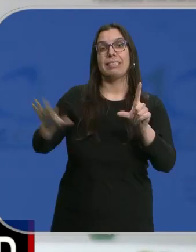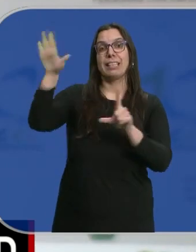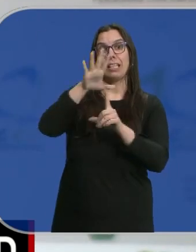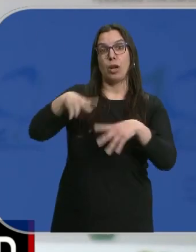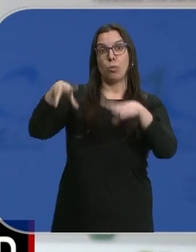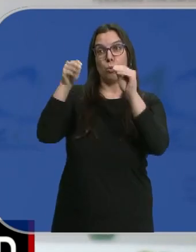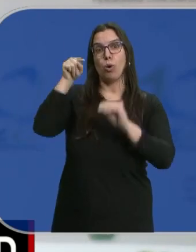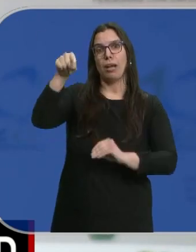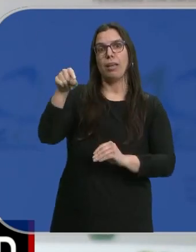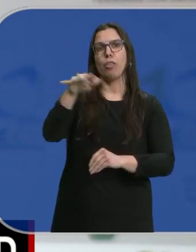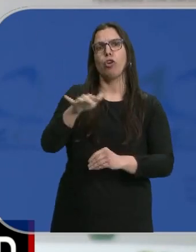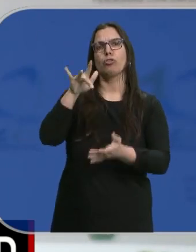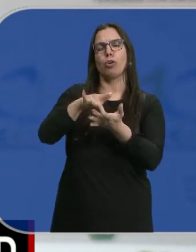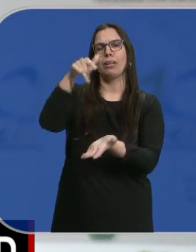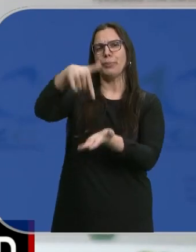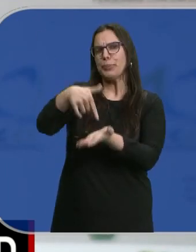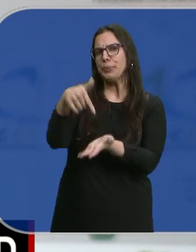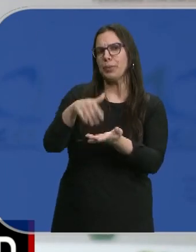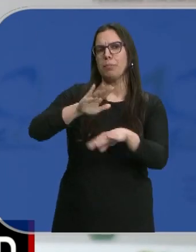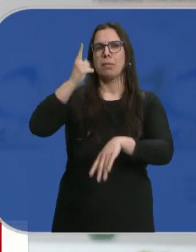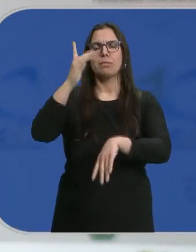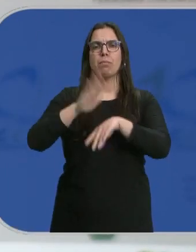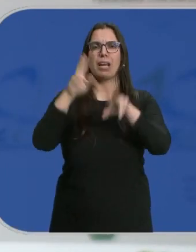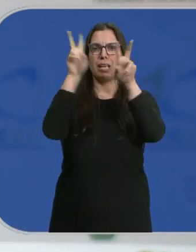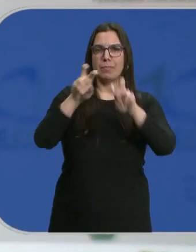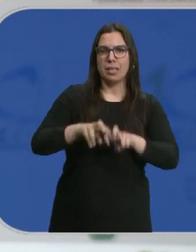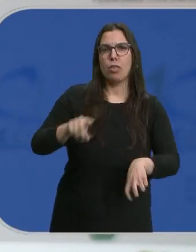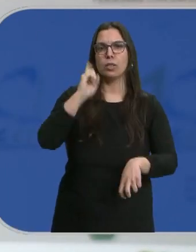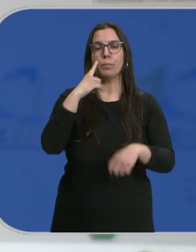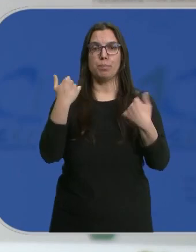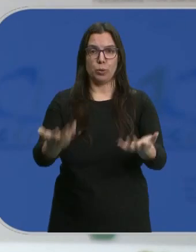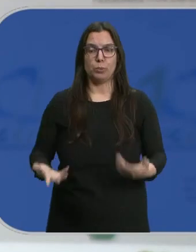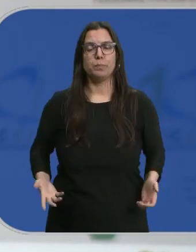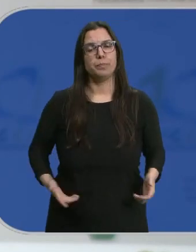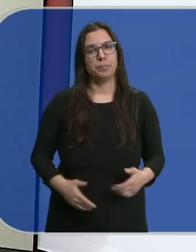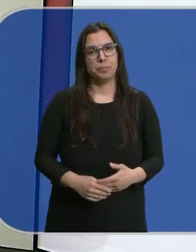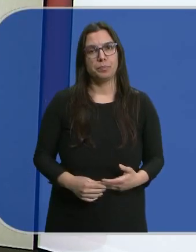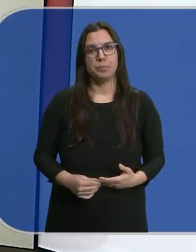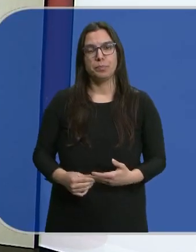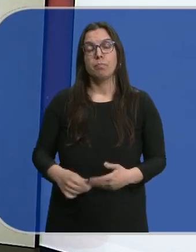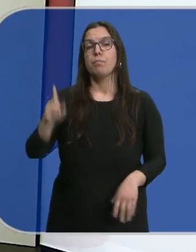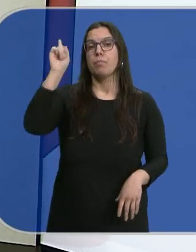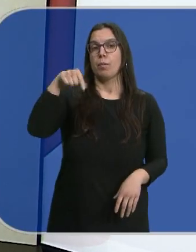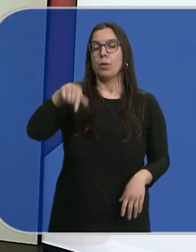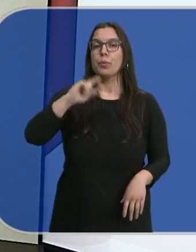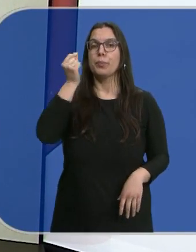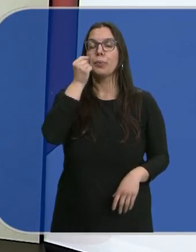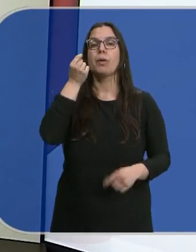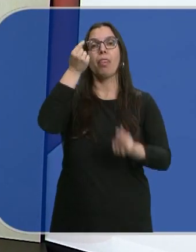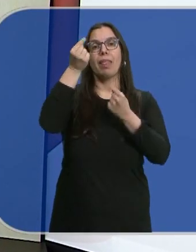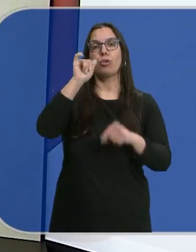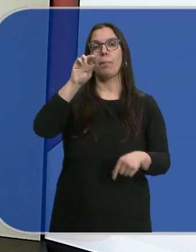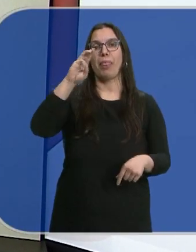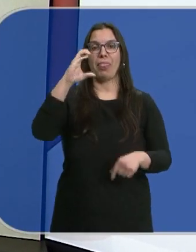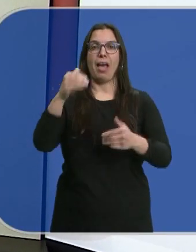hoy un lugar de reivindicaciones, sobre todo para la investigación y el diagnóstico temprano. También hoy hemos conocido los datos del